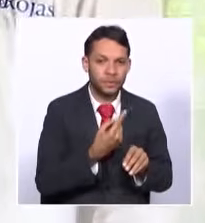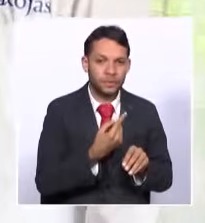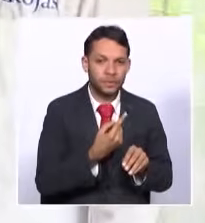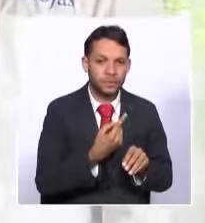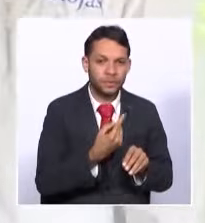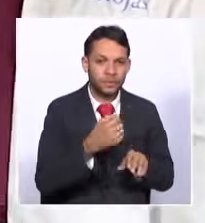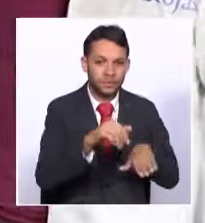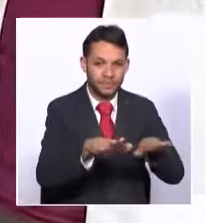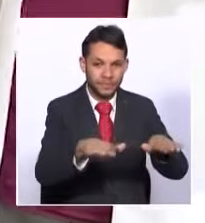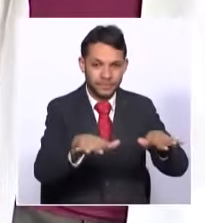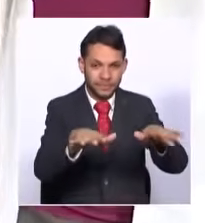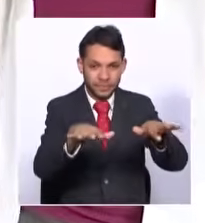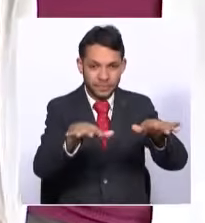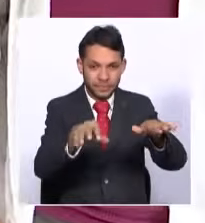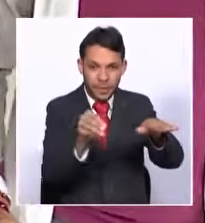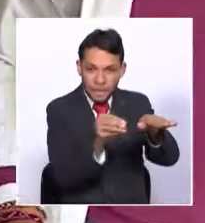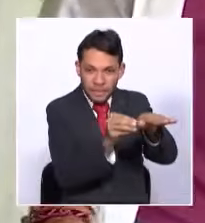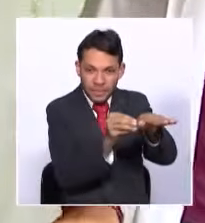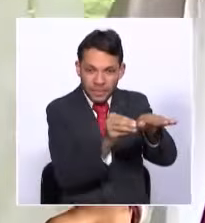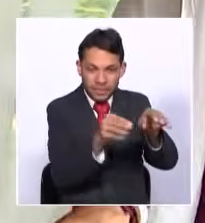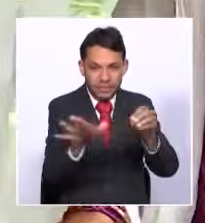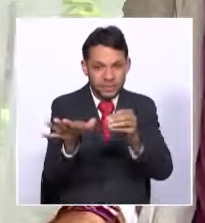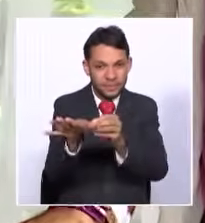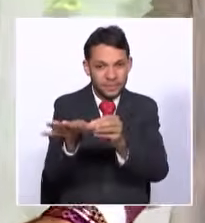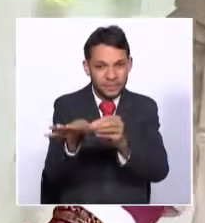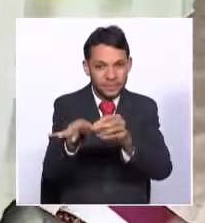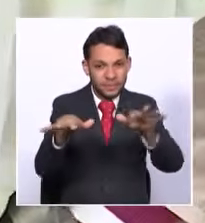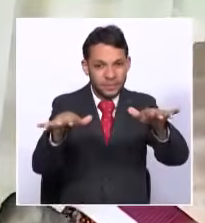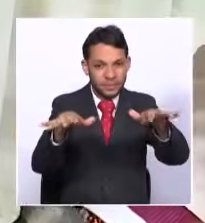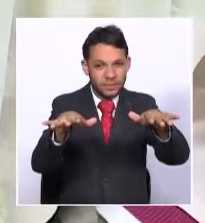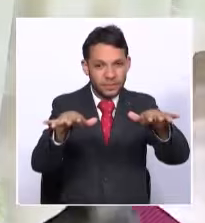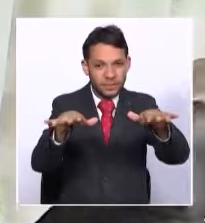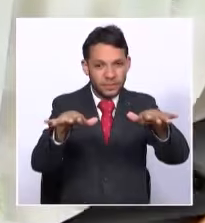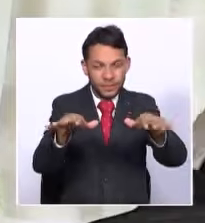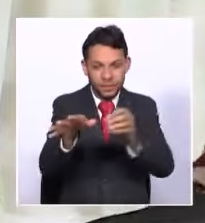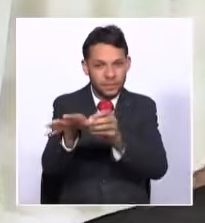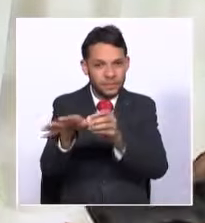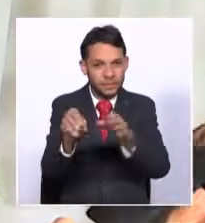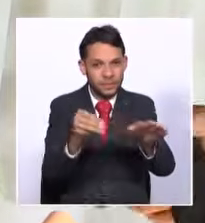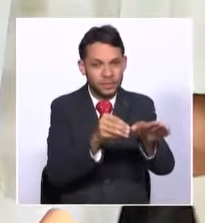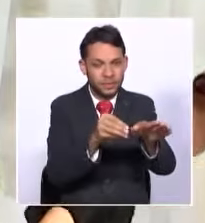el tobillo